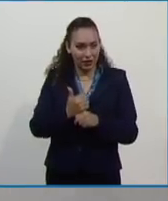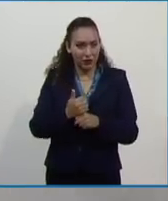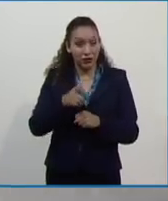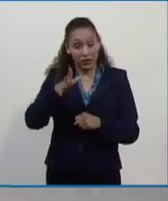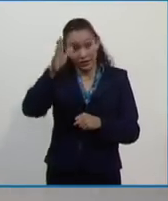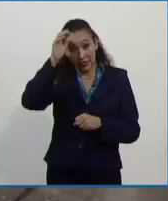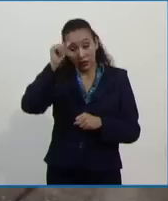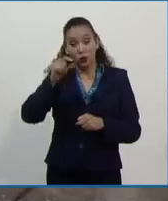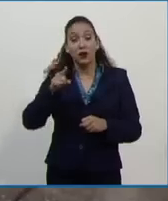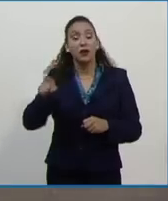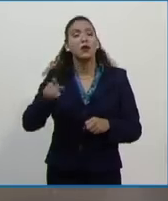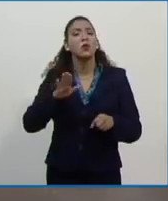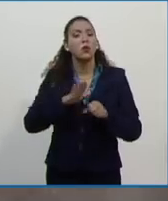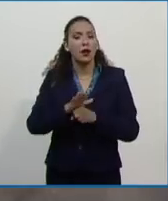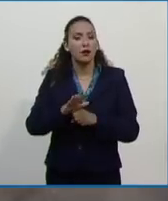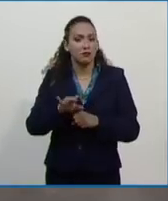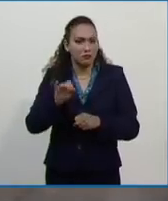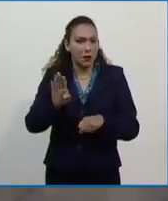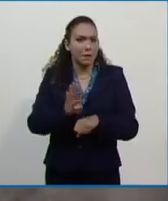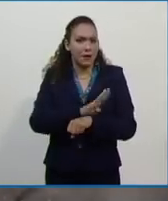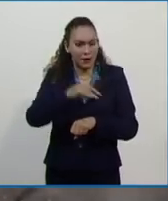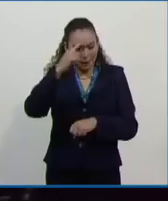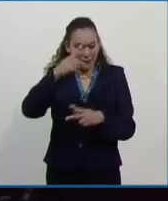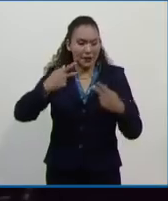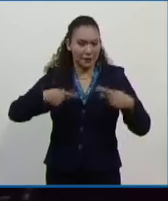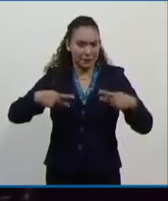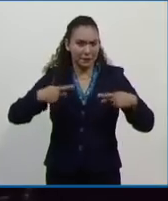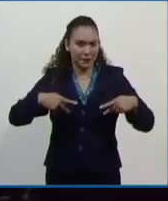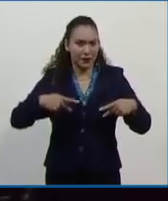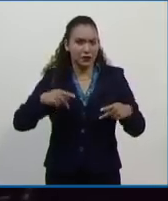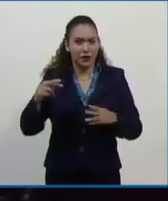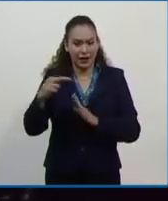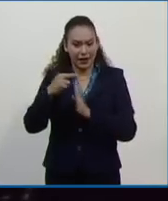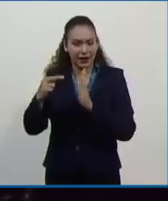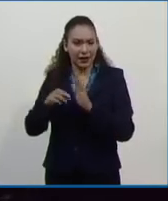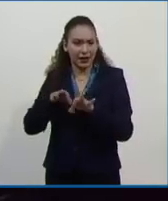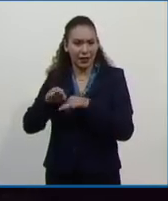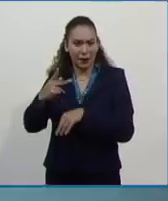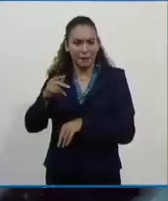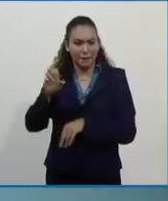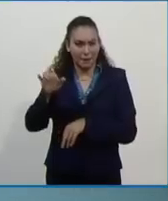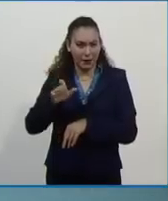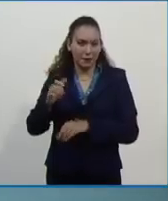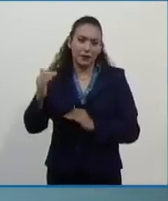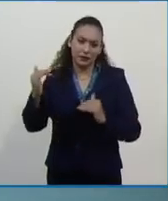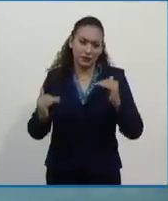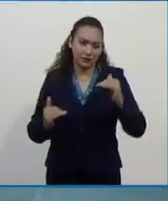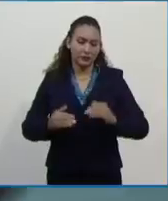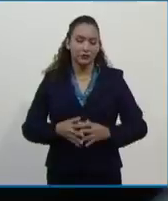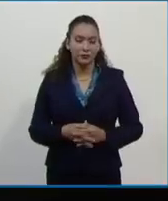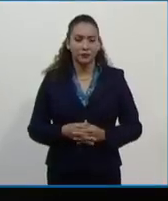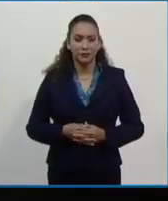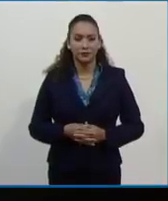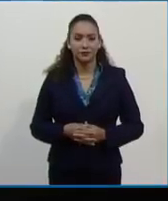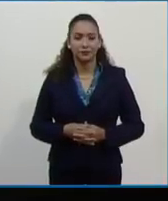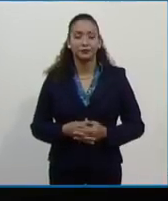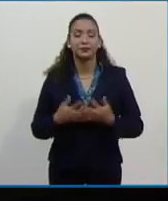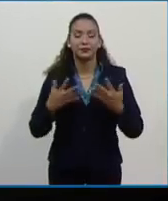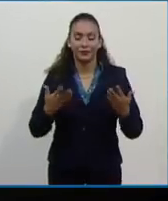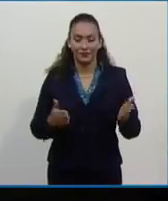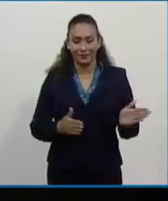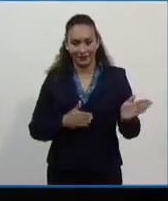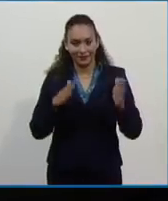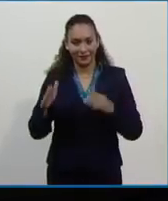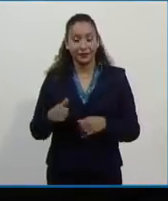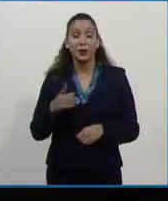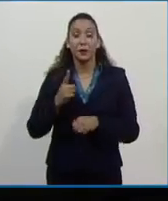de la OIT representa mayor beneficio a los trabajadores que el reglamento de trabajo de Pemex. En su respectiva sesión,